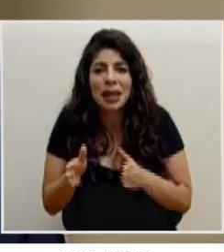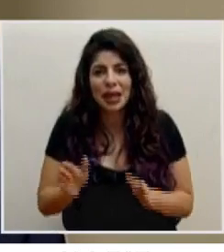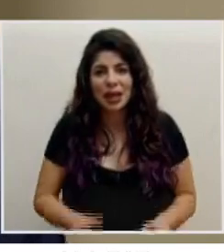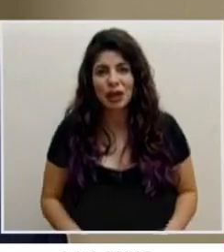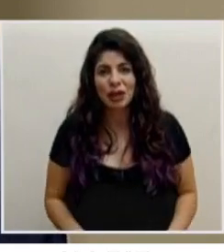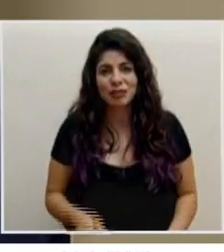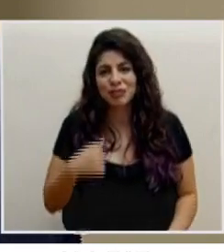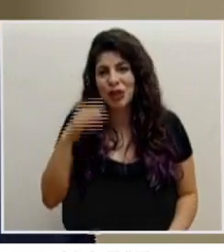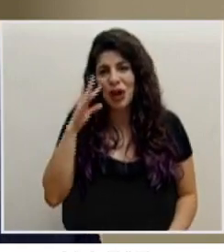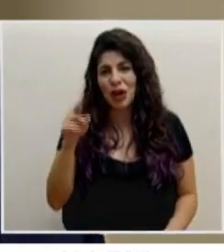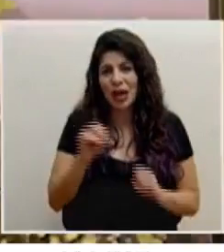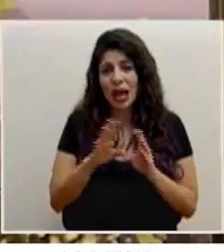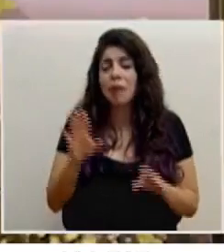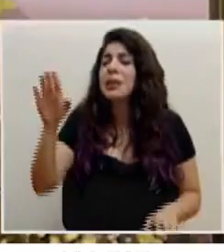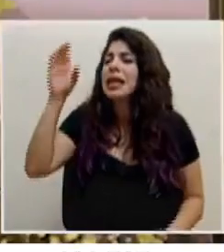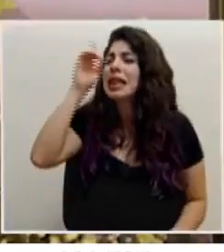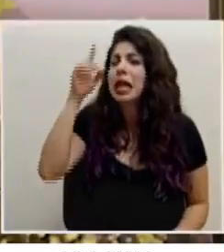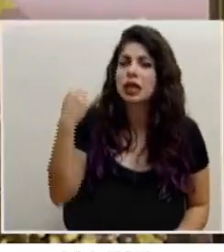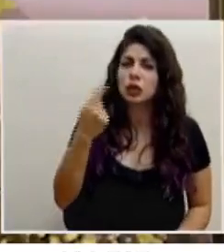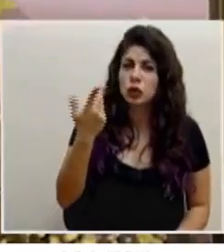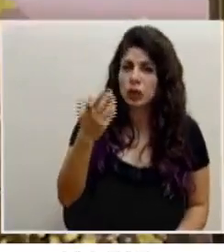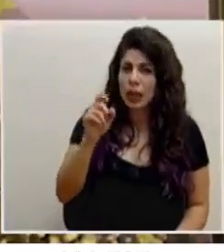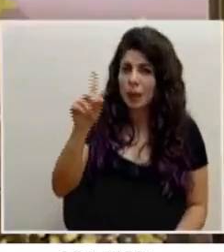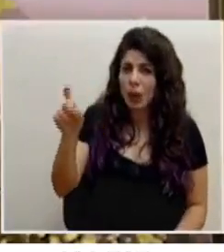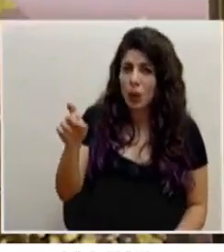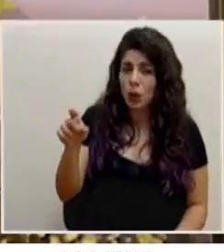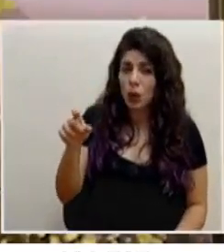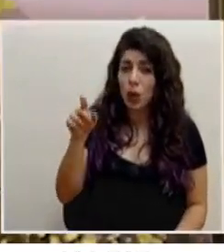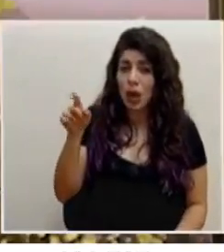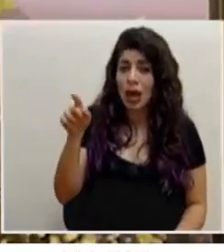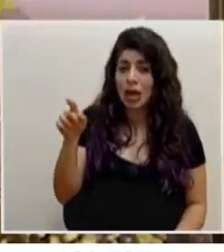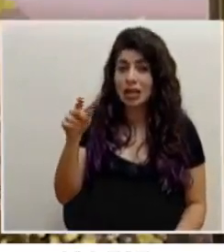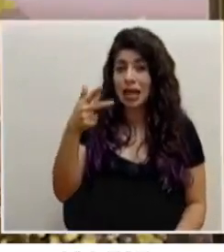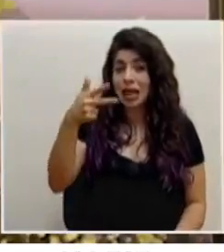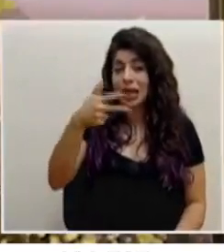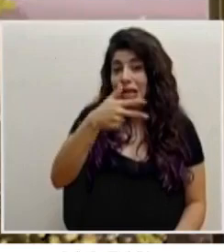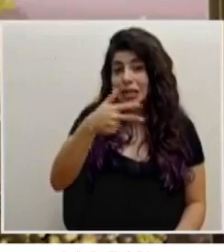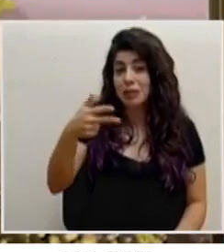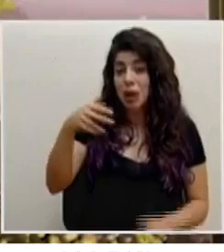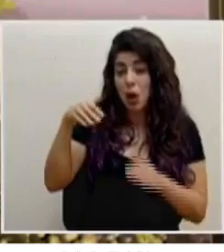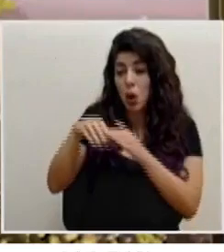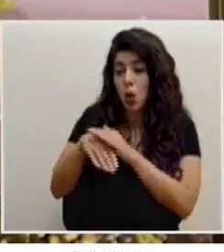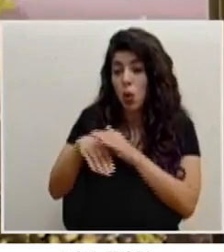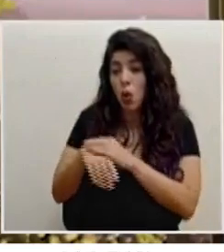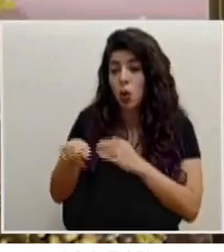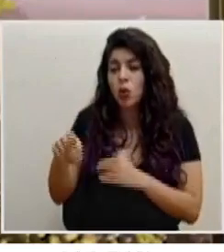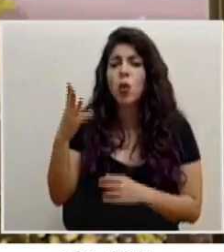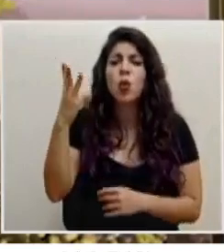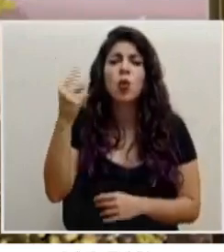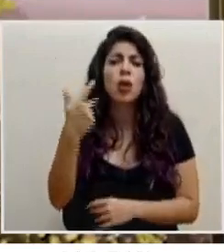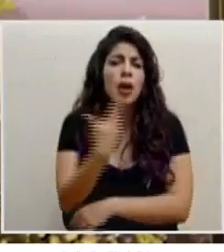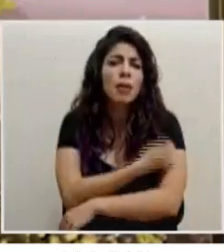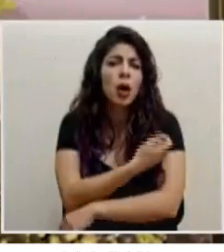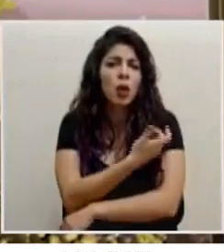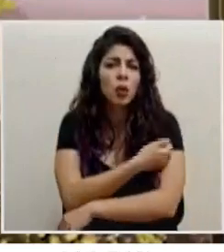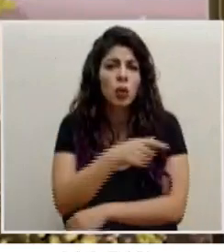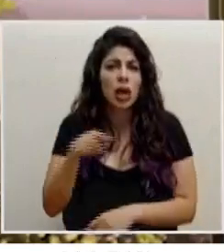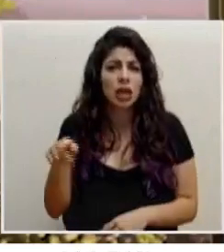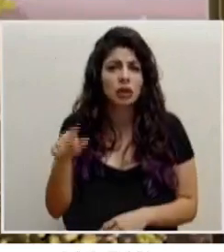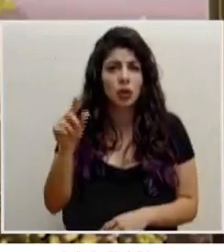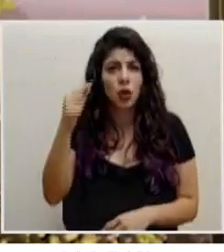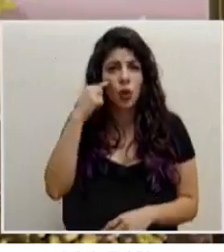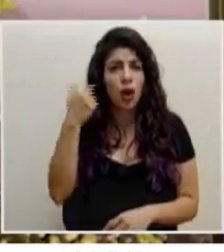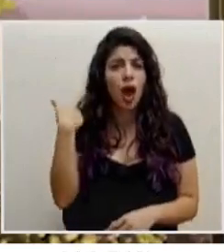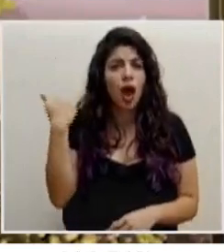yo creo que eso está claro. Don Daniel, nada más quería precisar, ese bodegaje de las 3 semanas, ¿cuánto representaban dosis que el